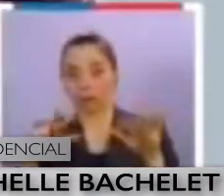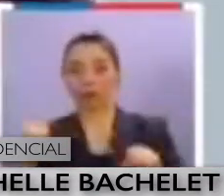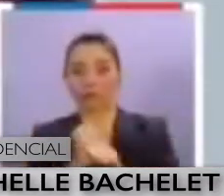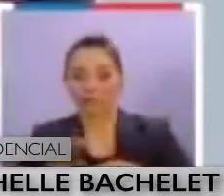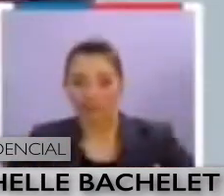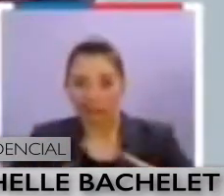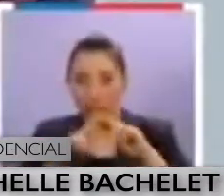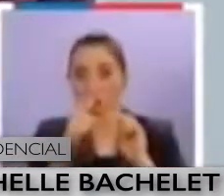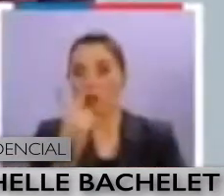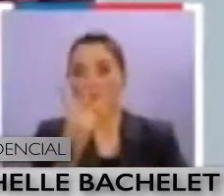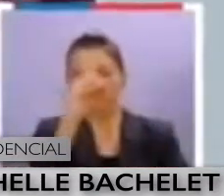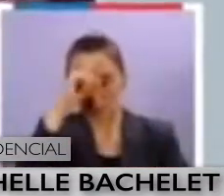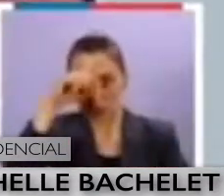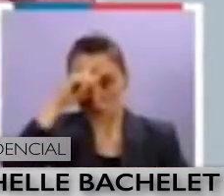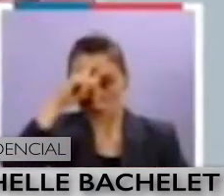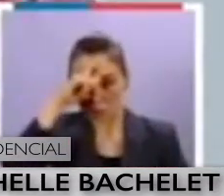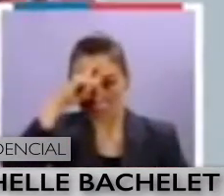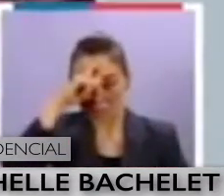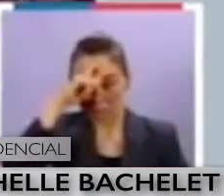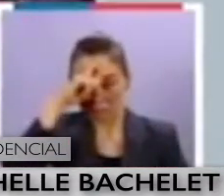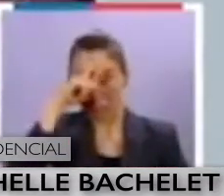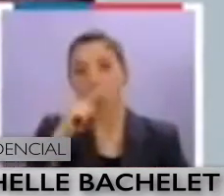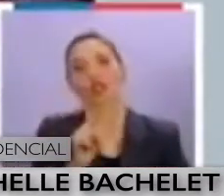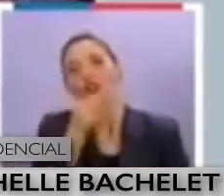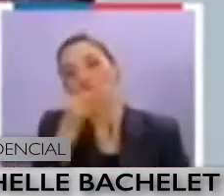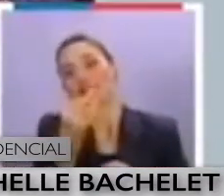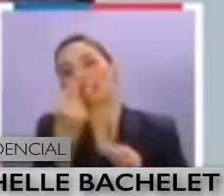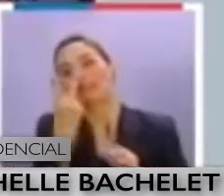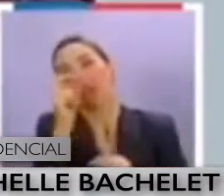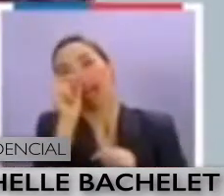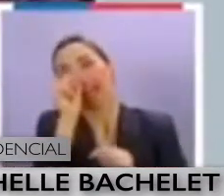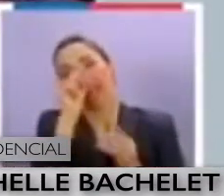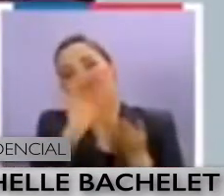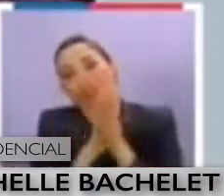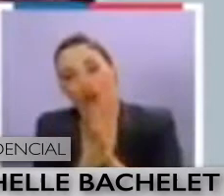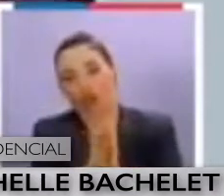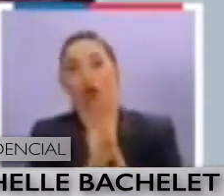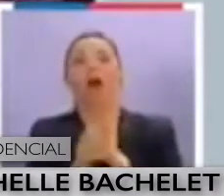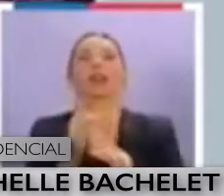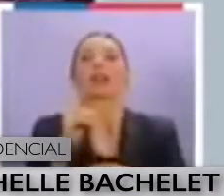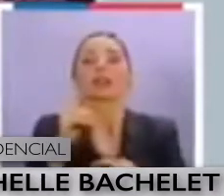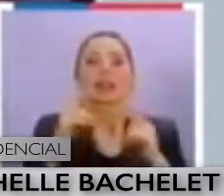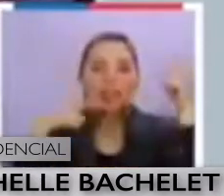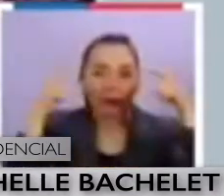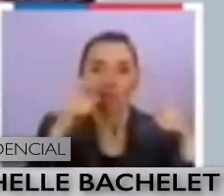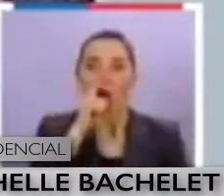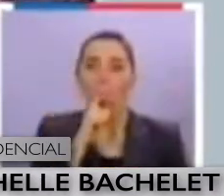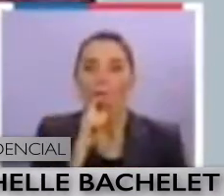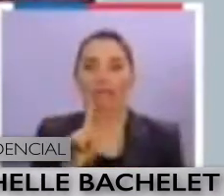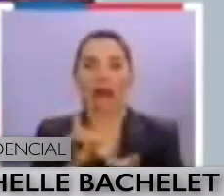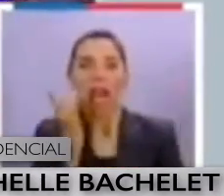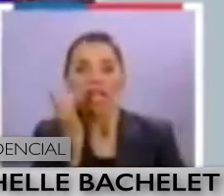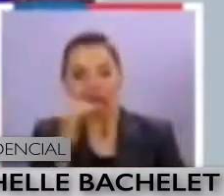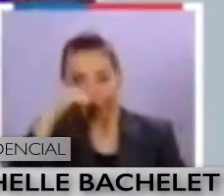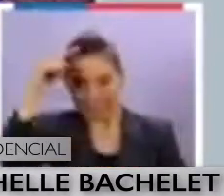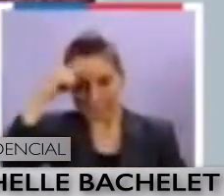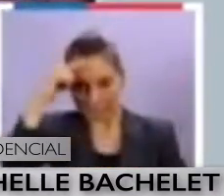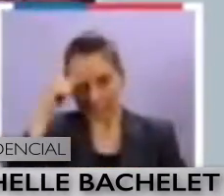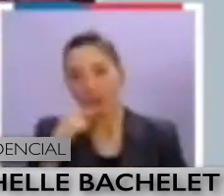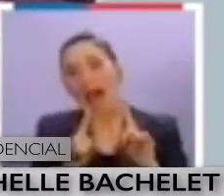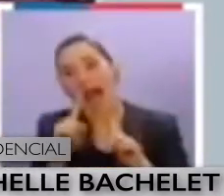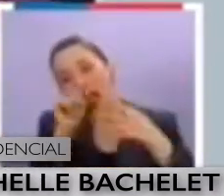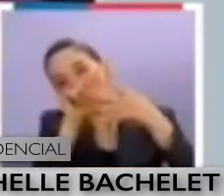construiremos 20 hospitales, entre ellos, no voy a mencionar los 20, Talca, Curicó y Linares, y San Antonio, por nombrar